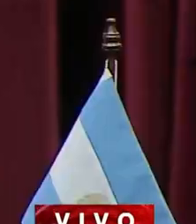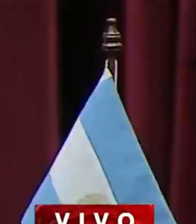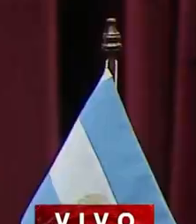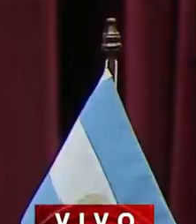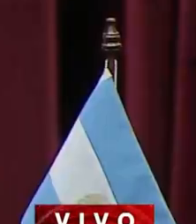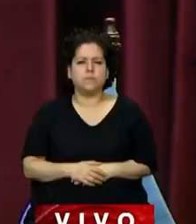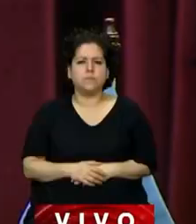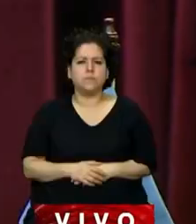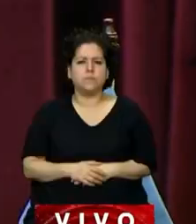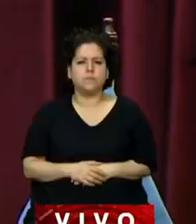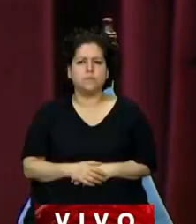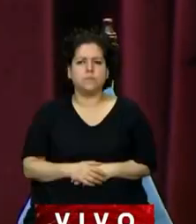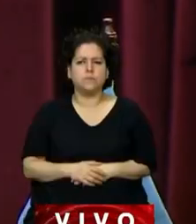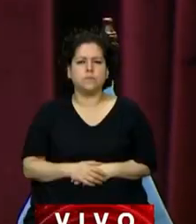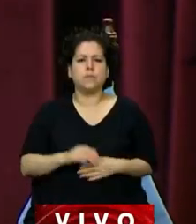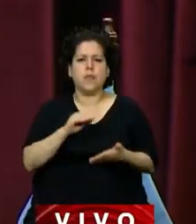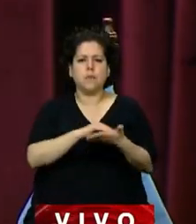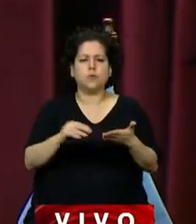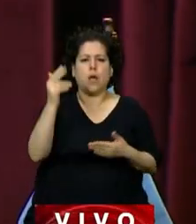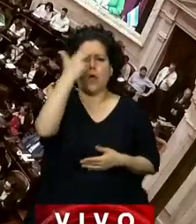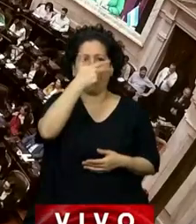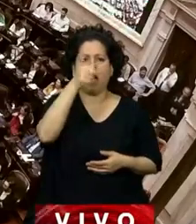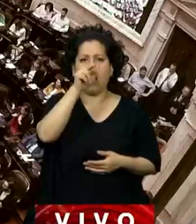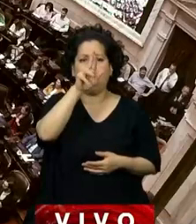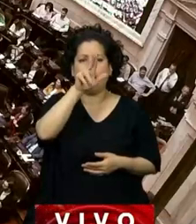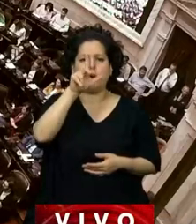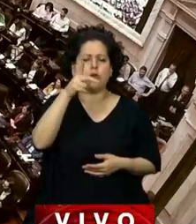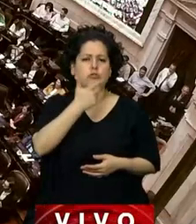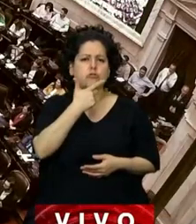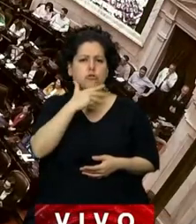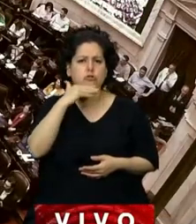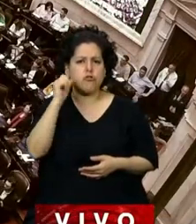el diputado Martín Arjol en uso de la palabra.